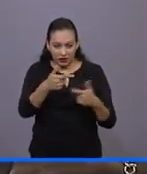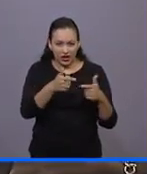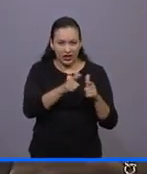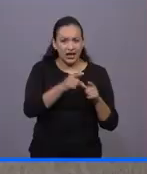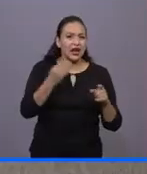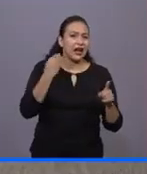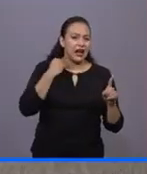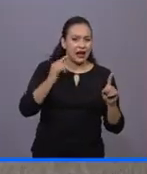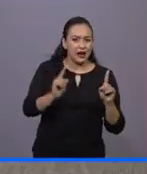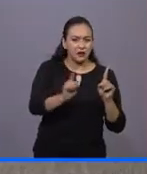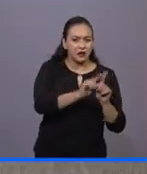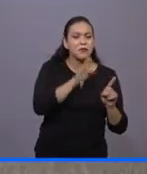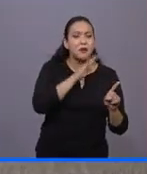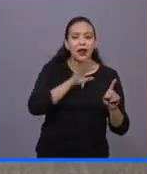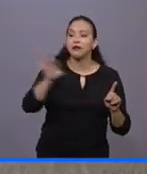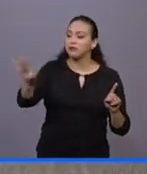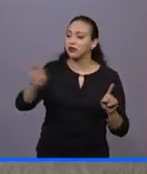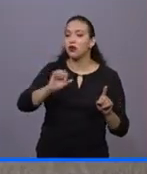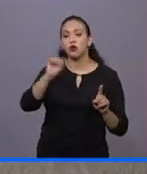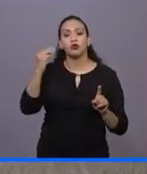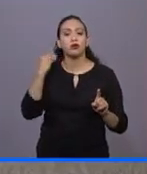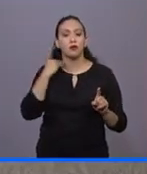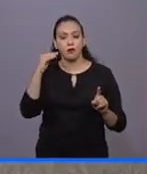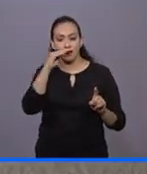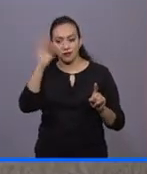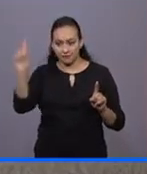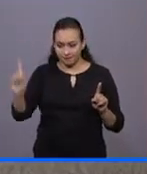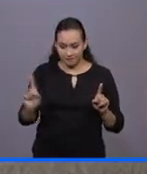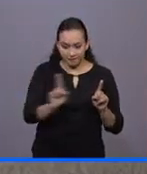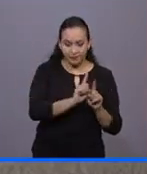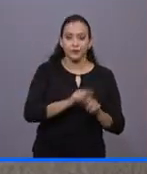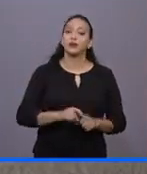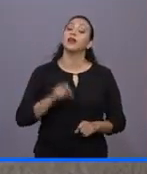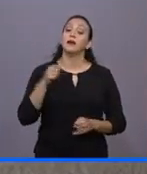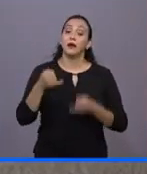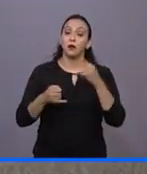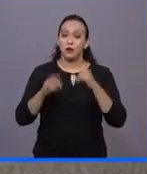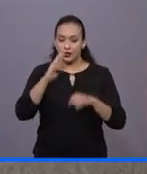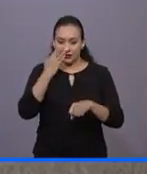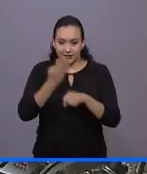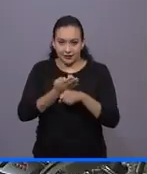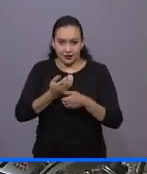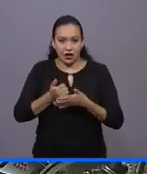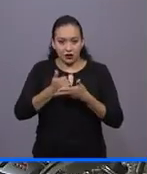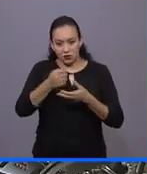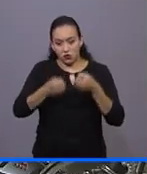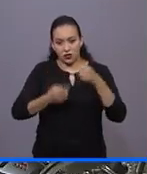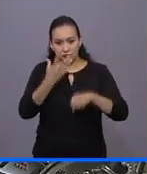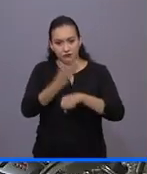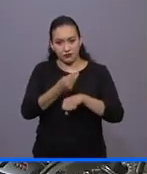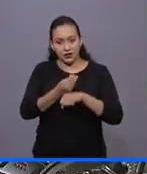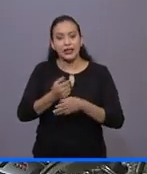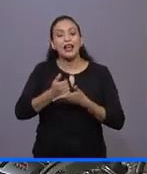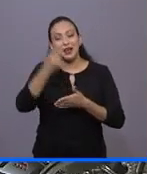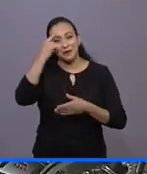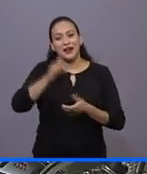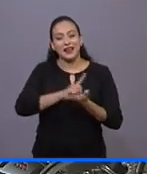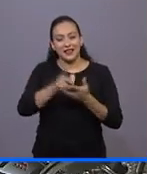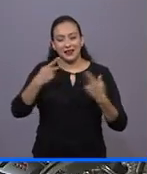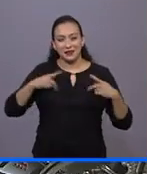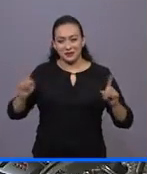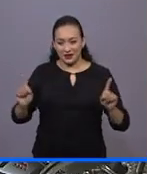que representa al trabajador. Asimismo, agiliza la resolución de los conflictos y garantiza la protección de los derechos de las partes.